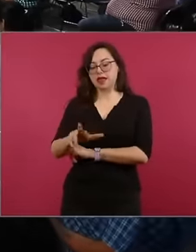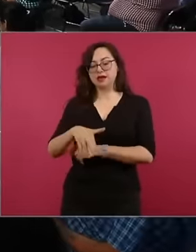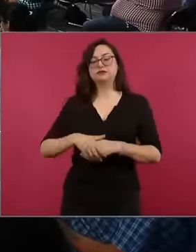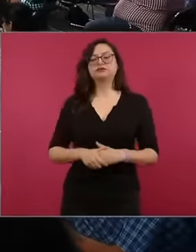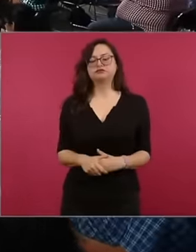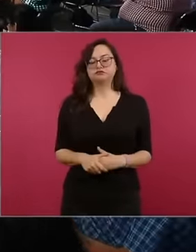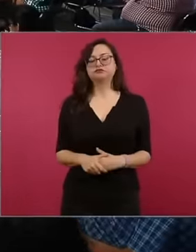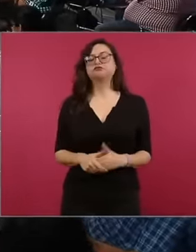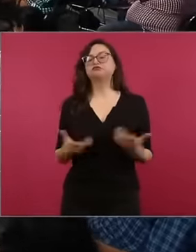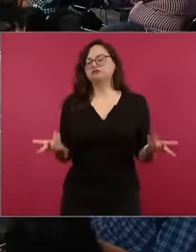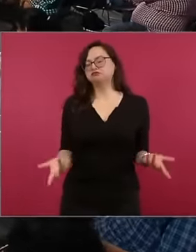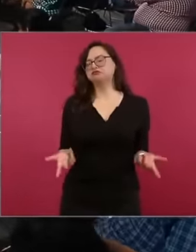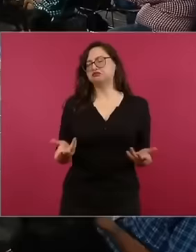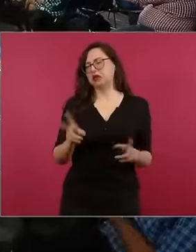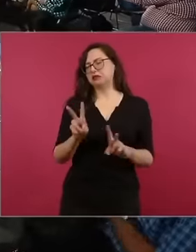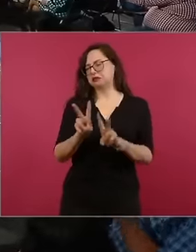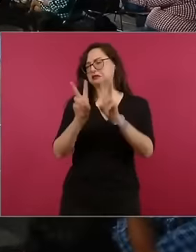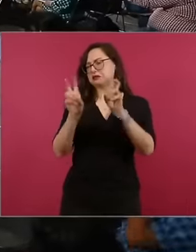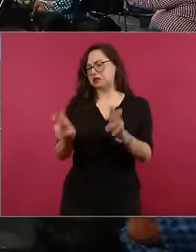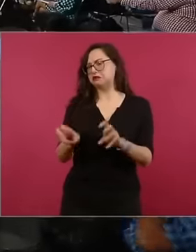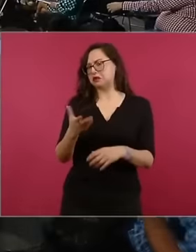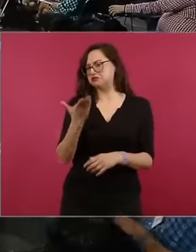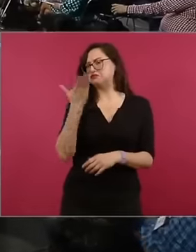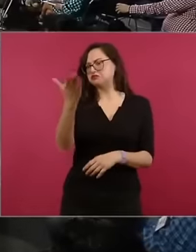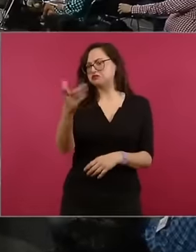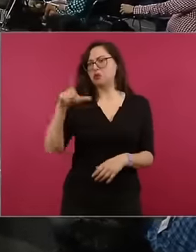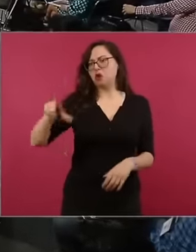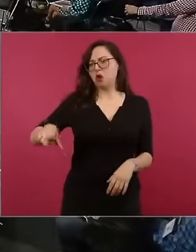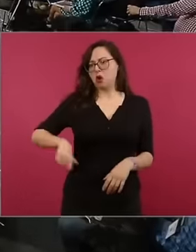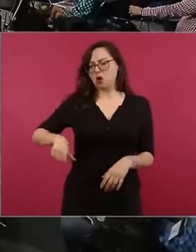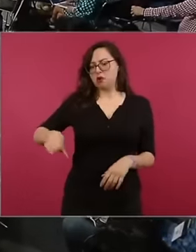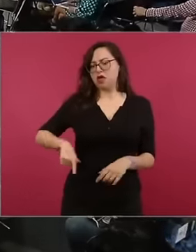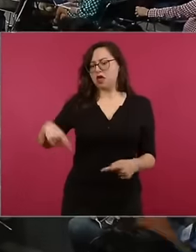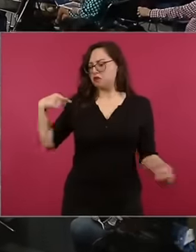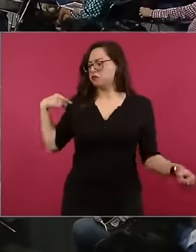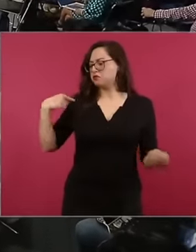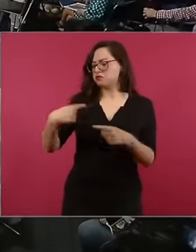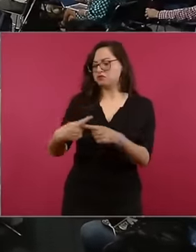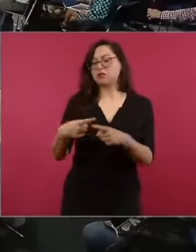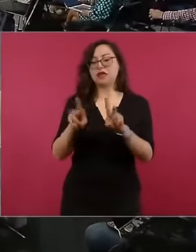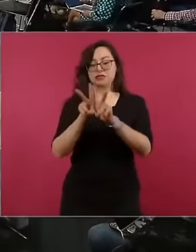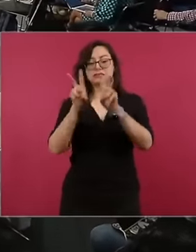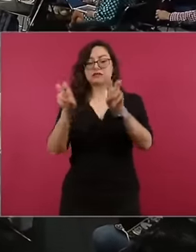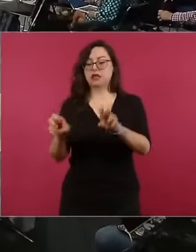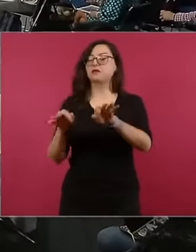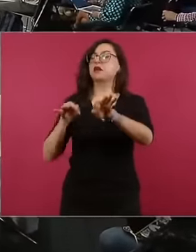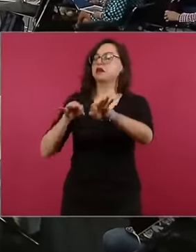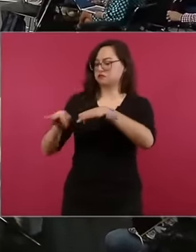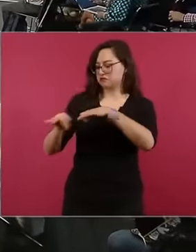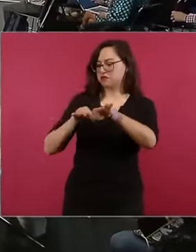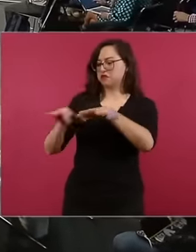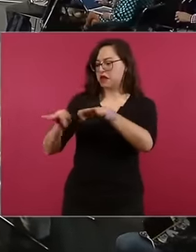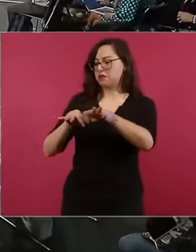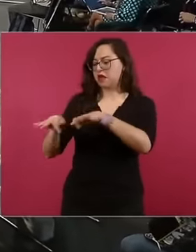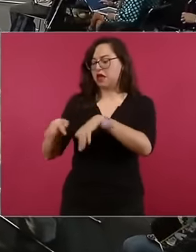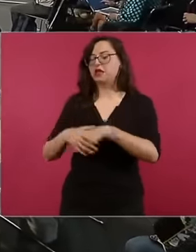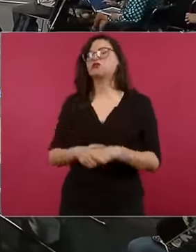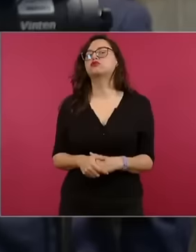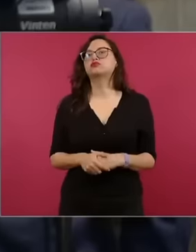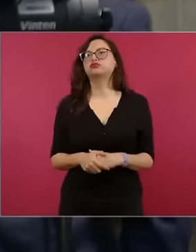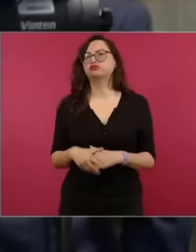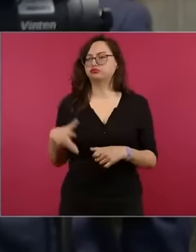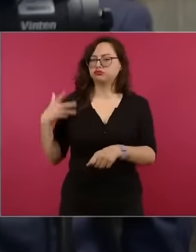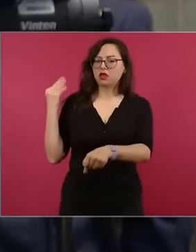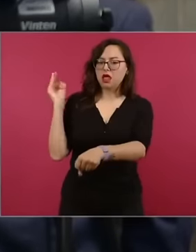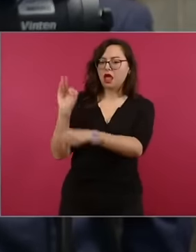hablando precisamente de reformas en beneficio de los trabajadores, no podemos dejar de mencionar la de los periodistas por cuenta propia, que